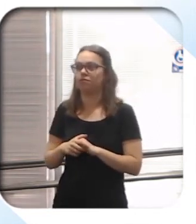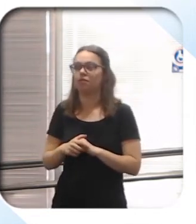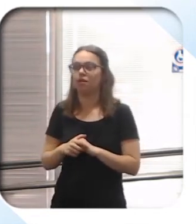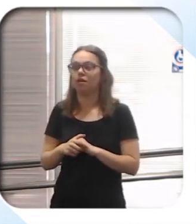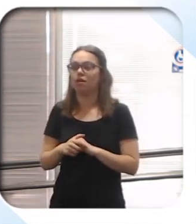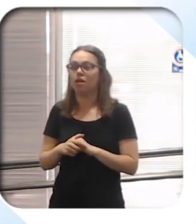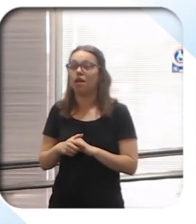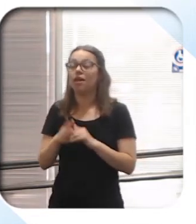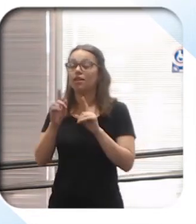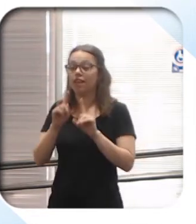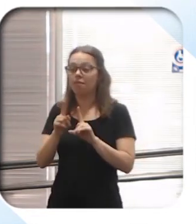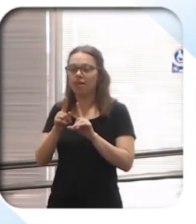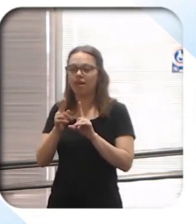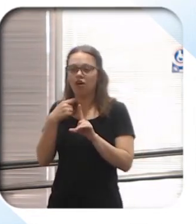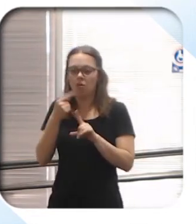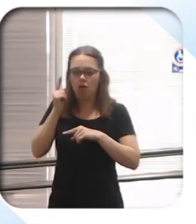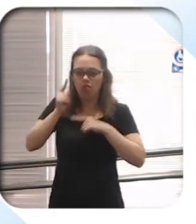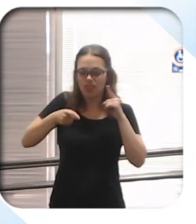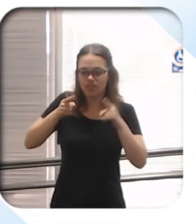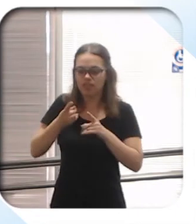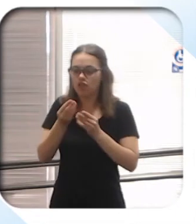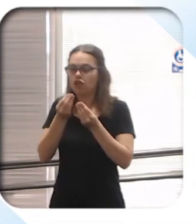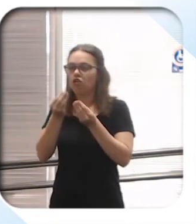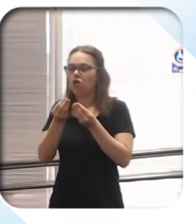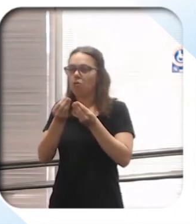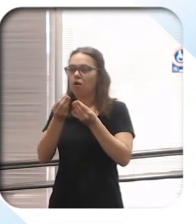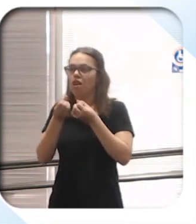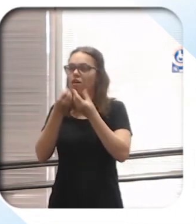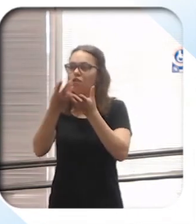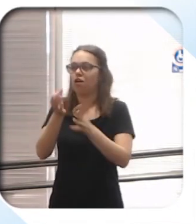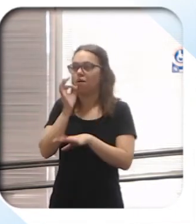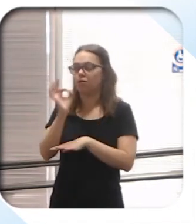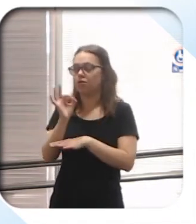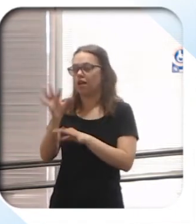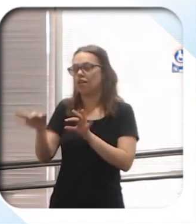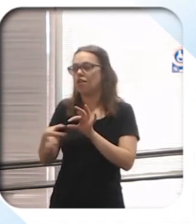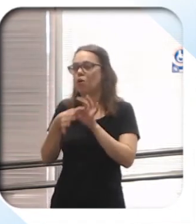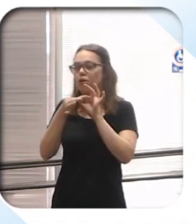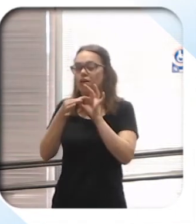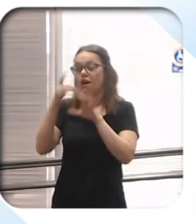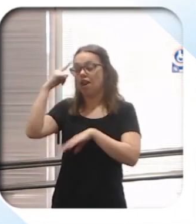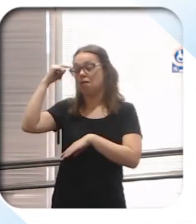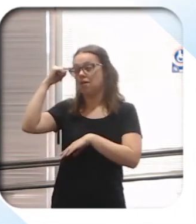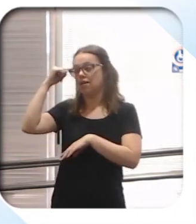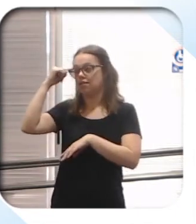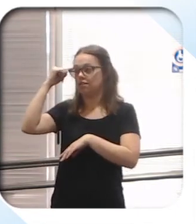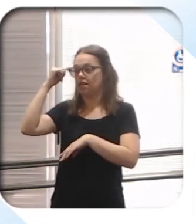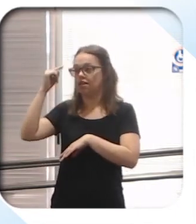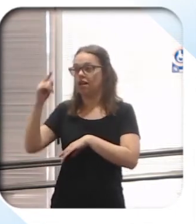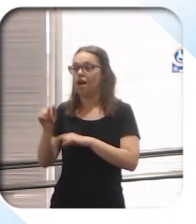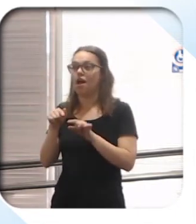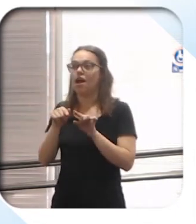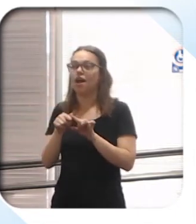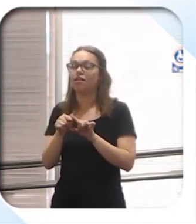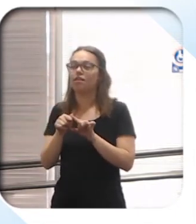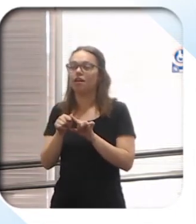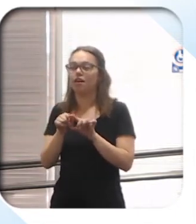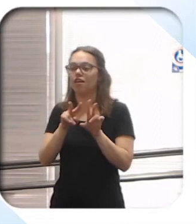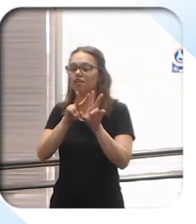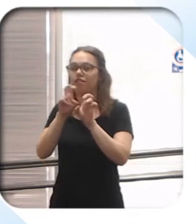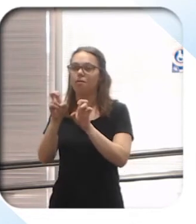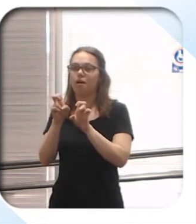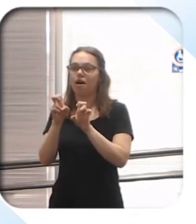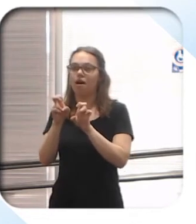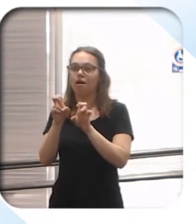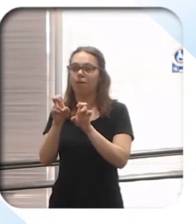en la toma de decisiones y en la responsabilidad, pero también muy vinculado a su experiencia, a este tema de